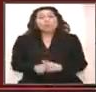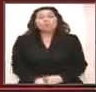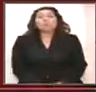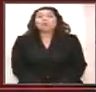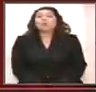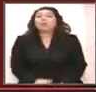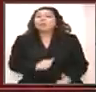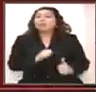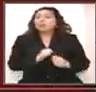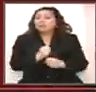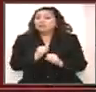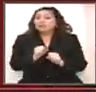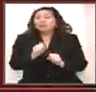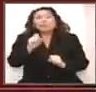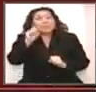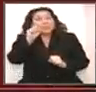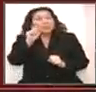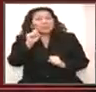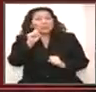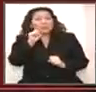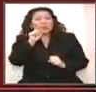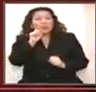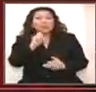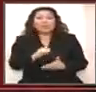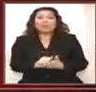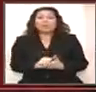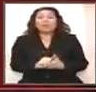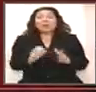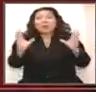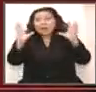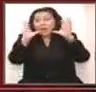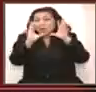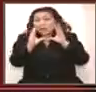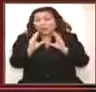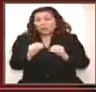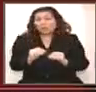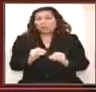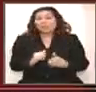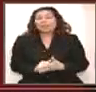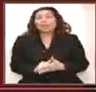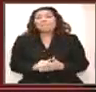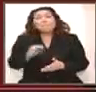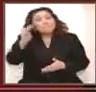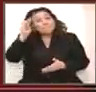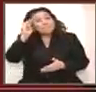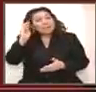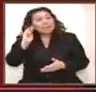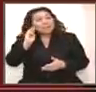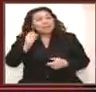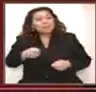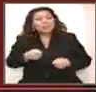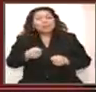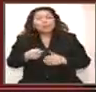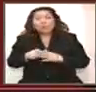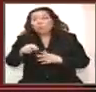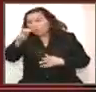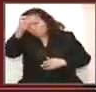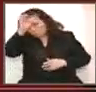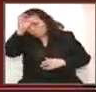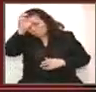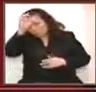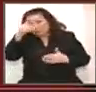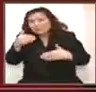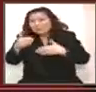las víctimas que son explotadas sexualmente en clubes nocturnos, en Madre de Dios, provienen de Urcos, Cusco, a